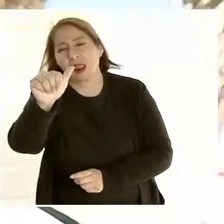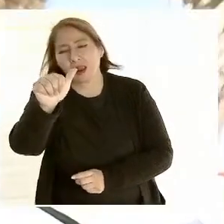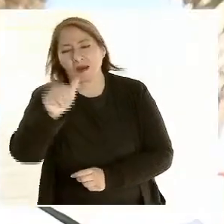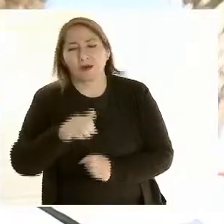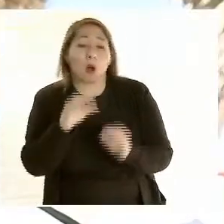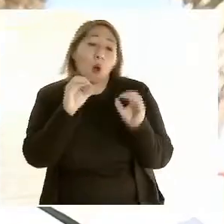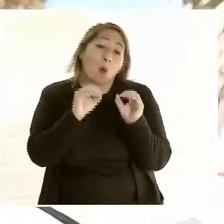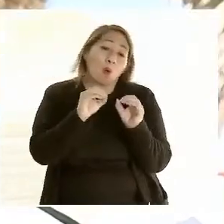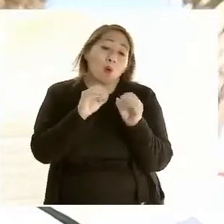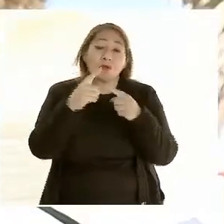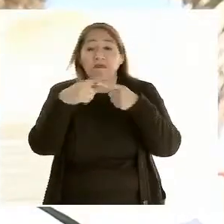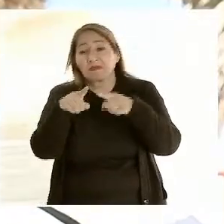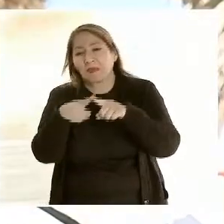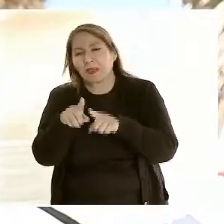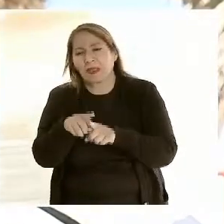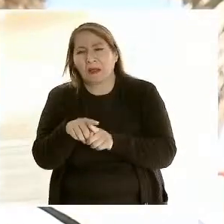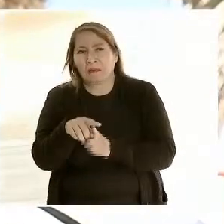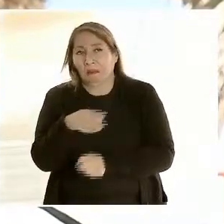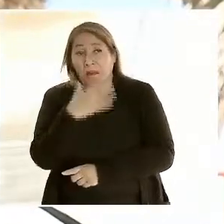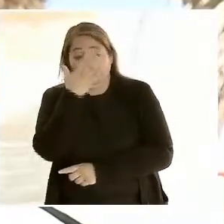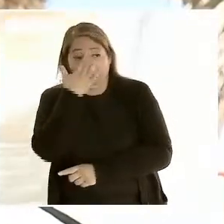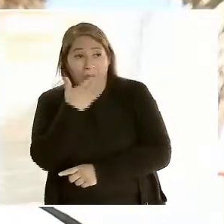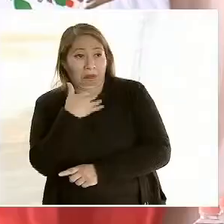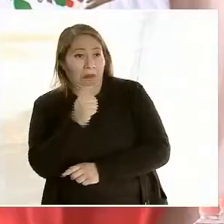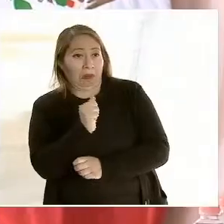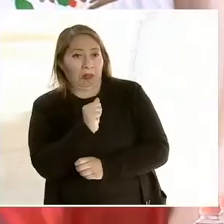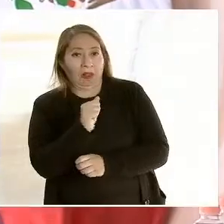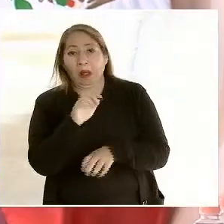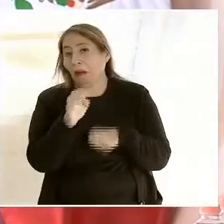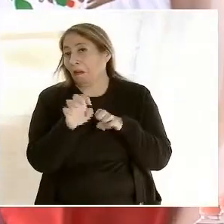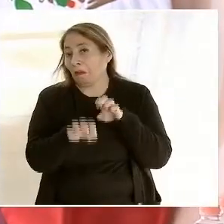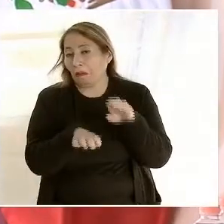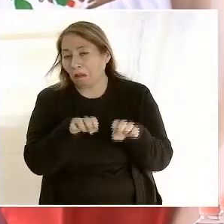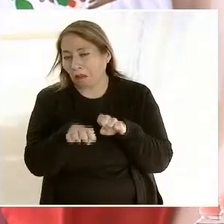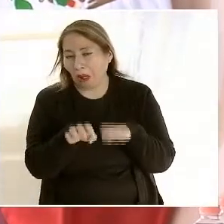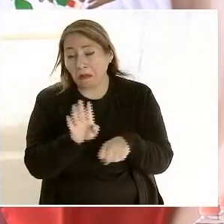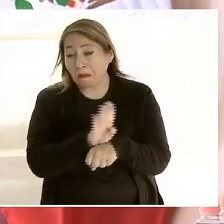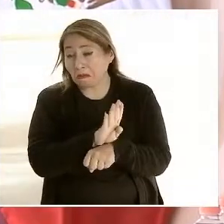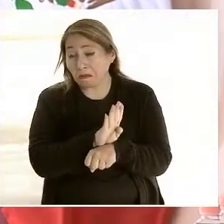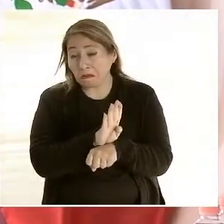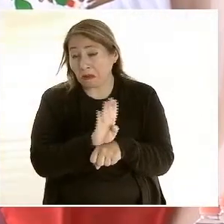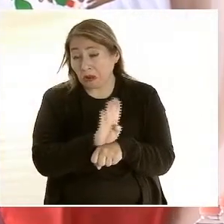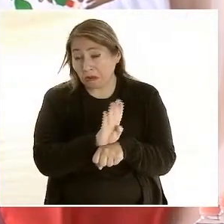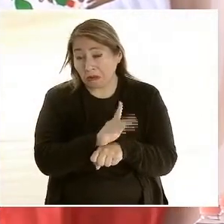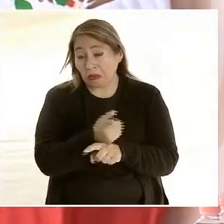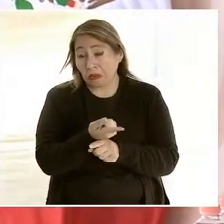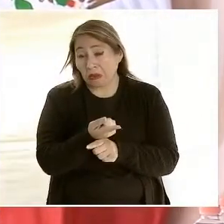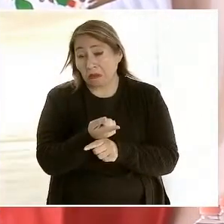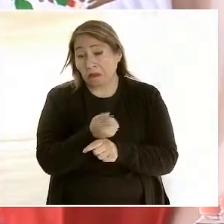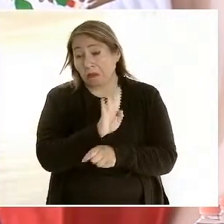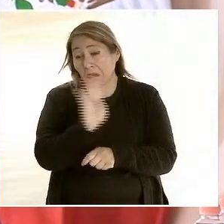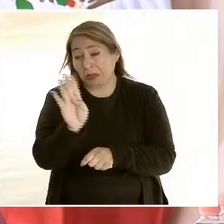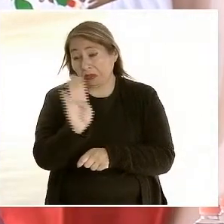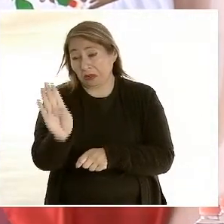o la famosa empresa brasileña